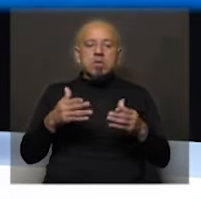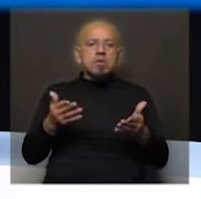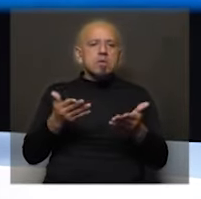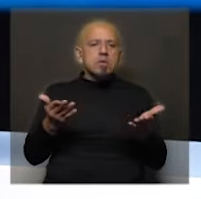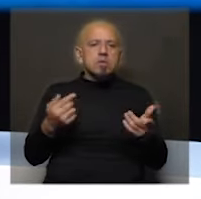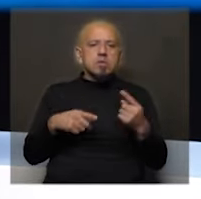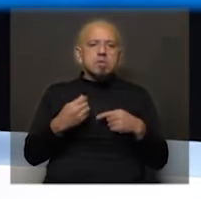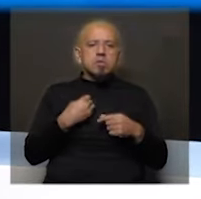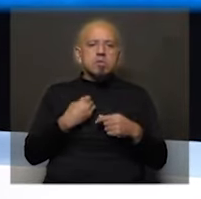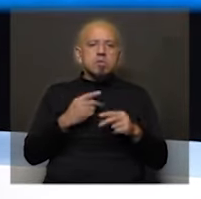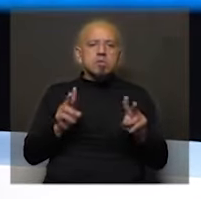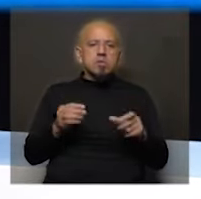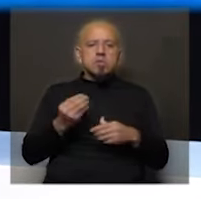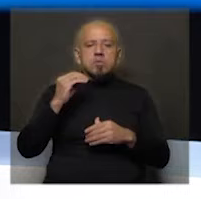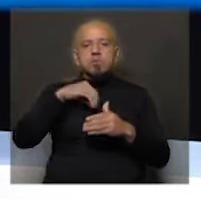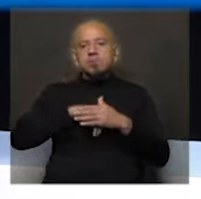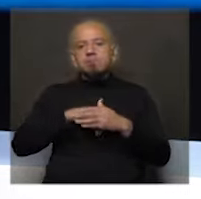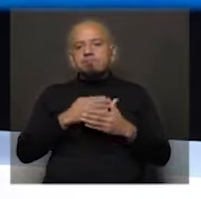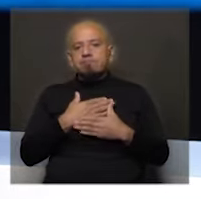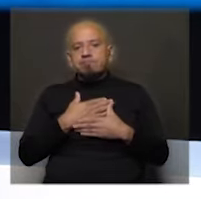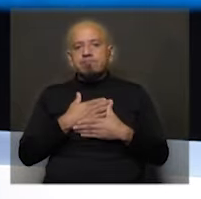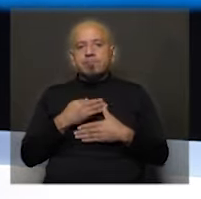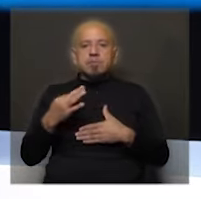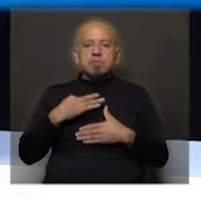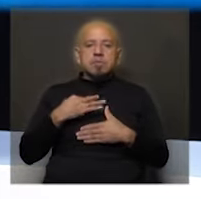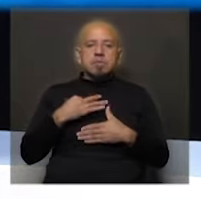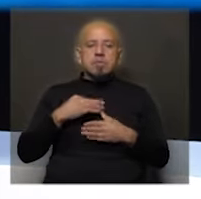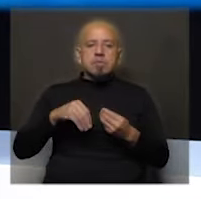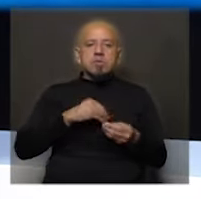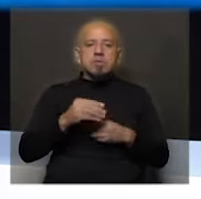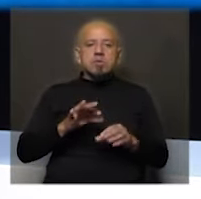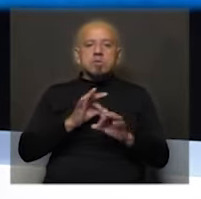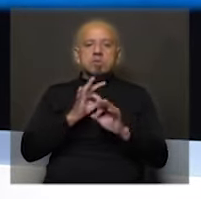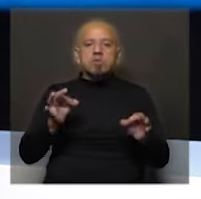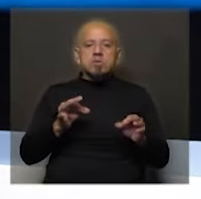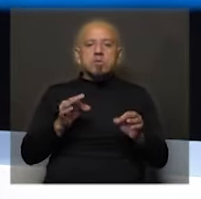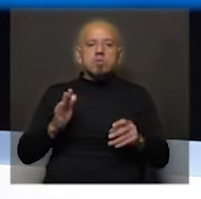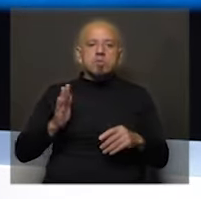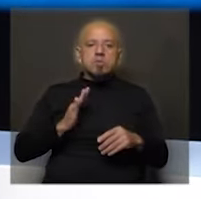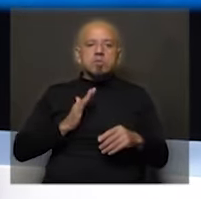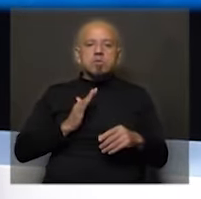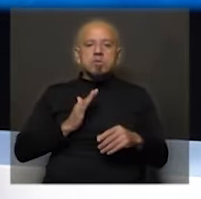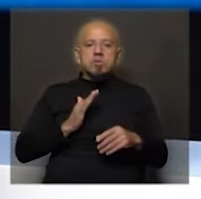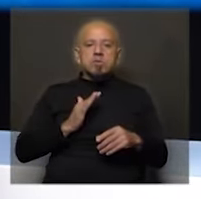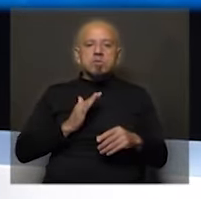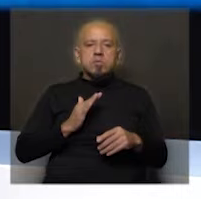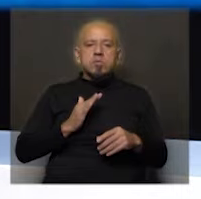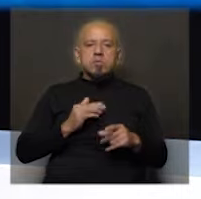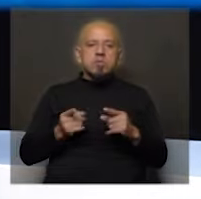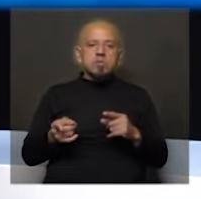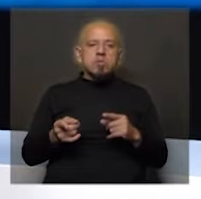que es íntimo de la vida en mi familia o por ejemplo en el caso de una mujer de la vida con mi